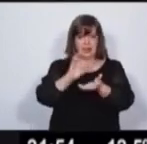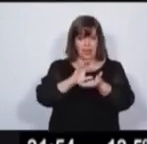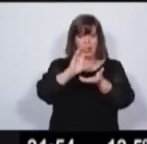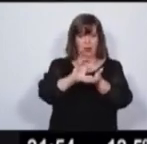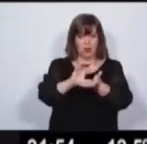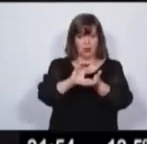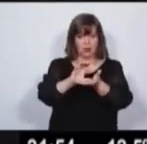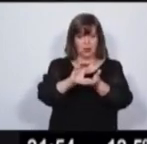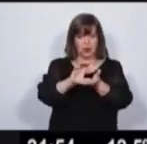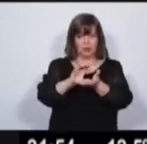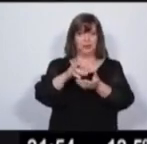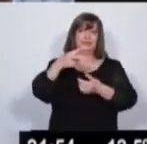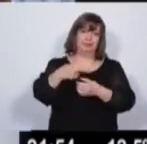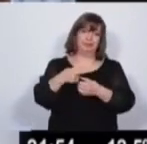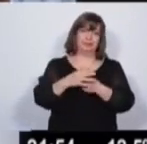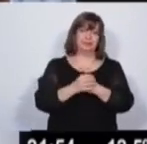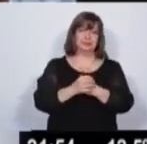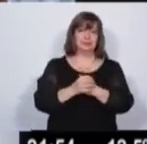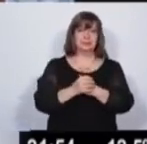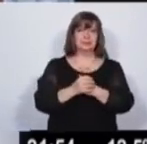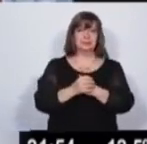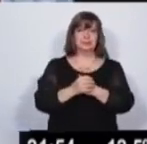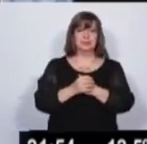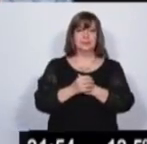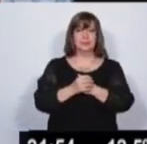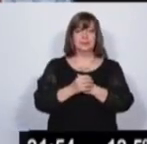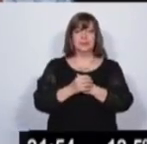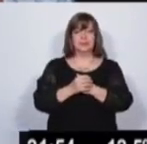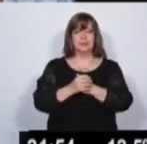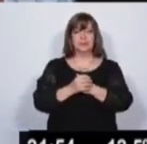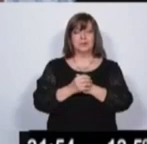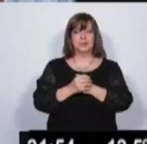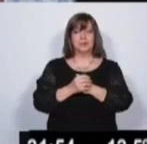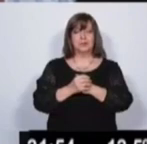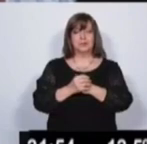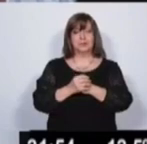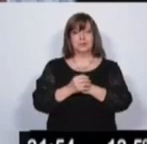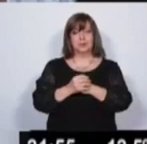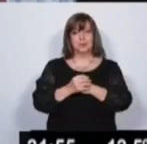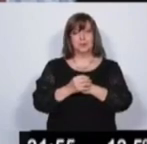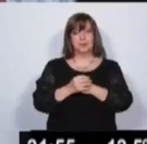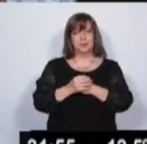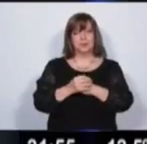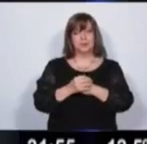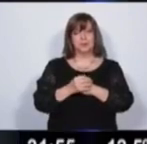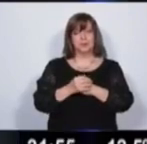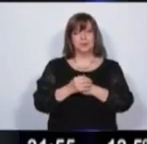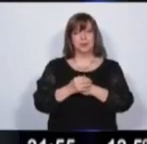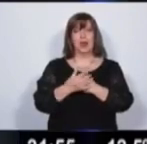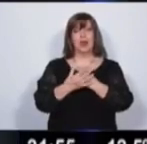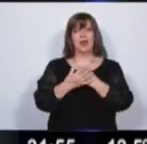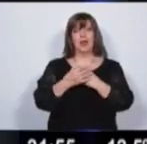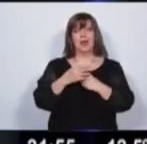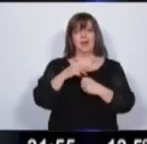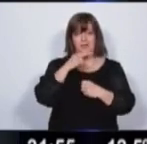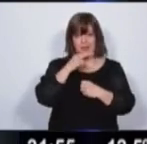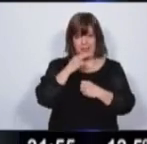impermeabilización candidato de archie escuchamos al próximo candidato Mario Badillo